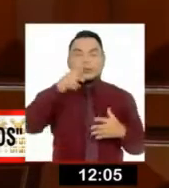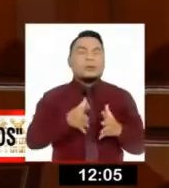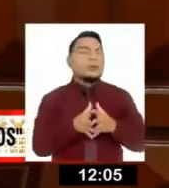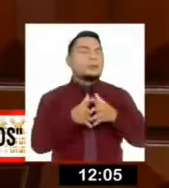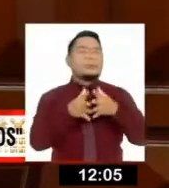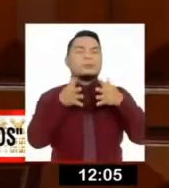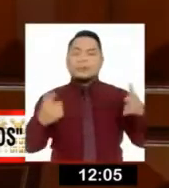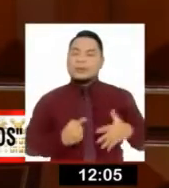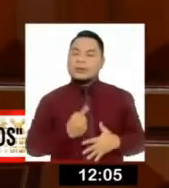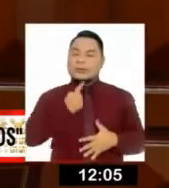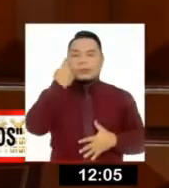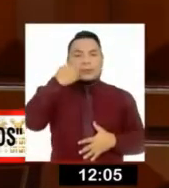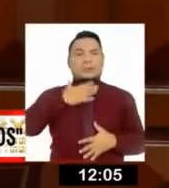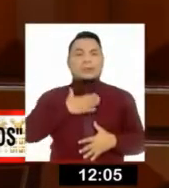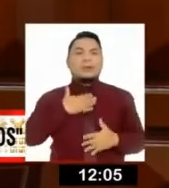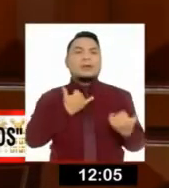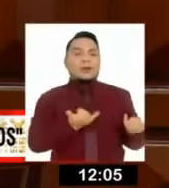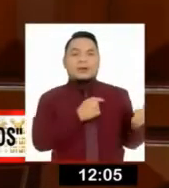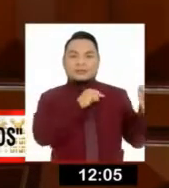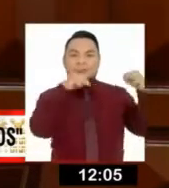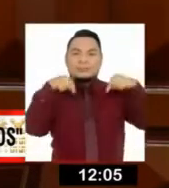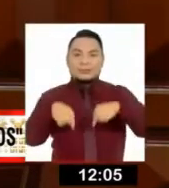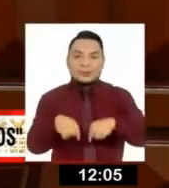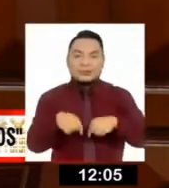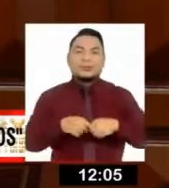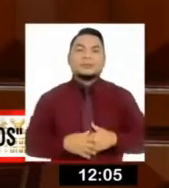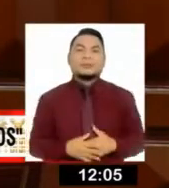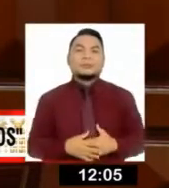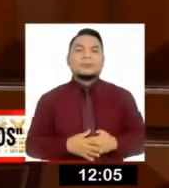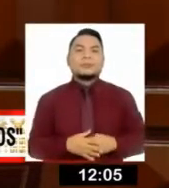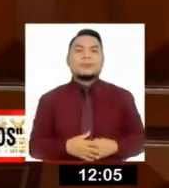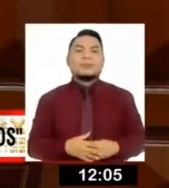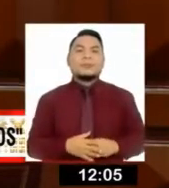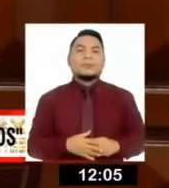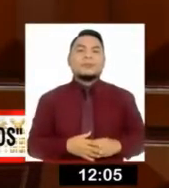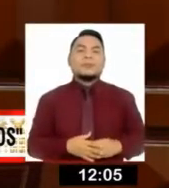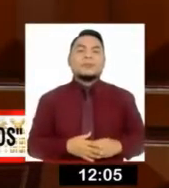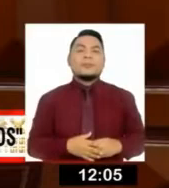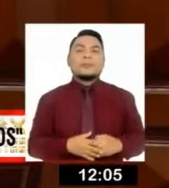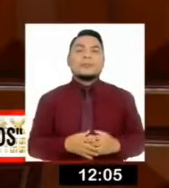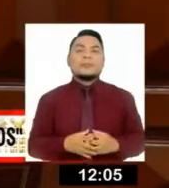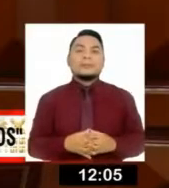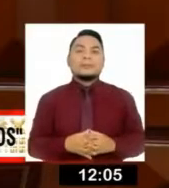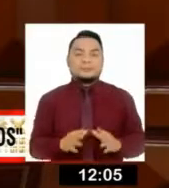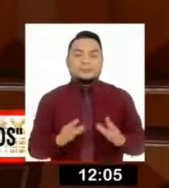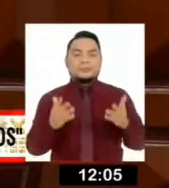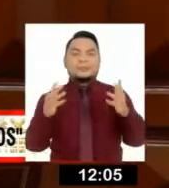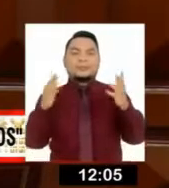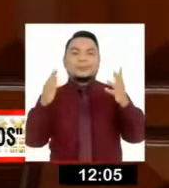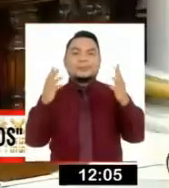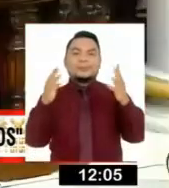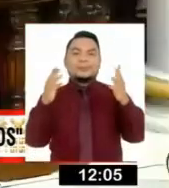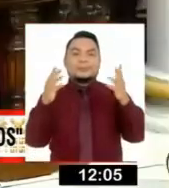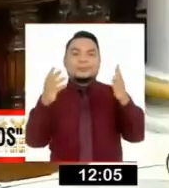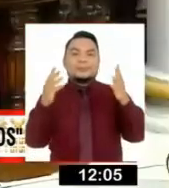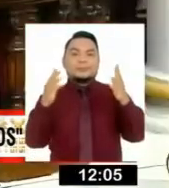mí estar en este recinto. Pero a pesar